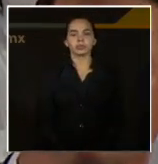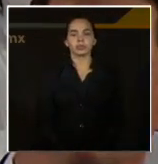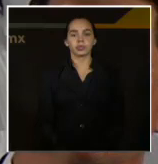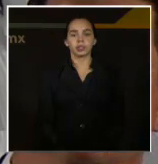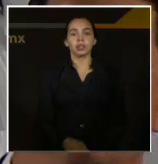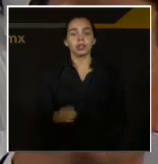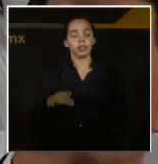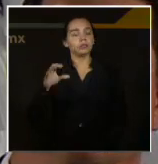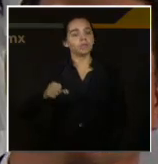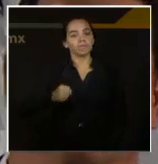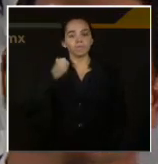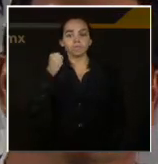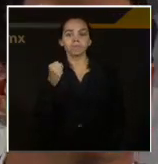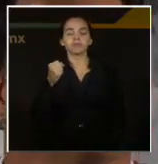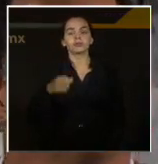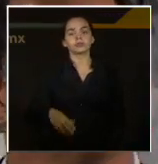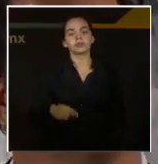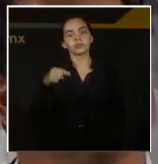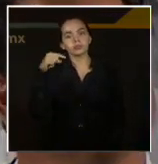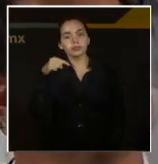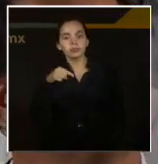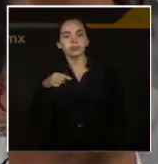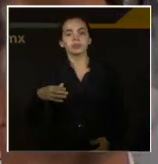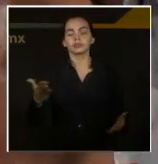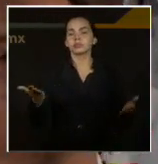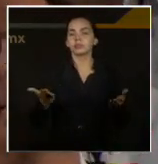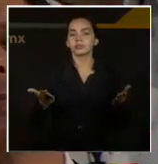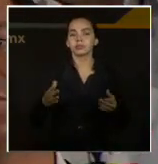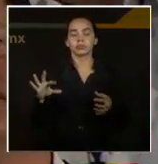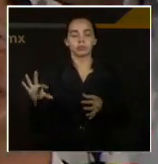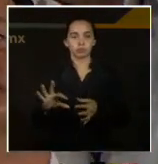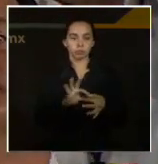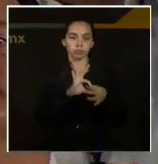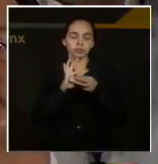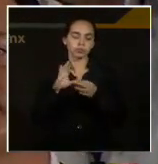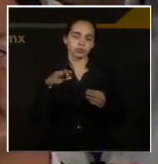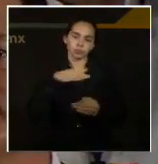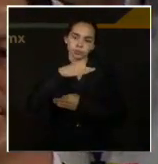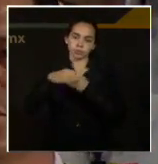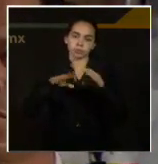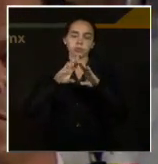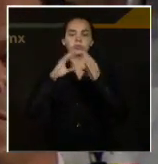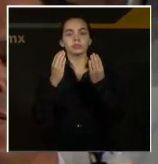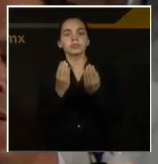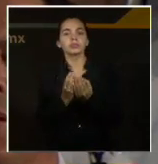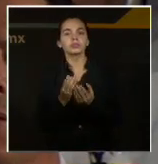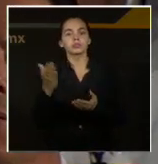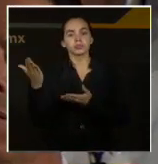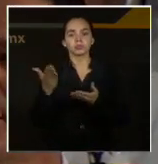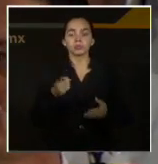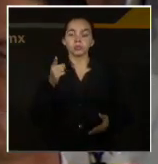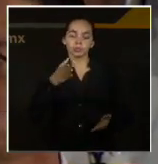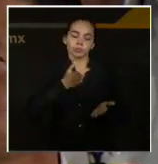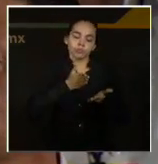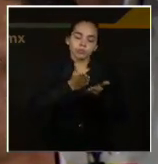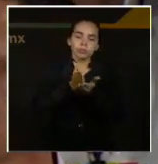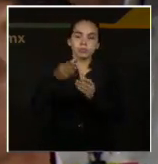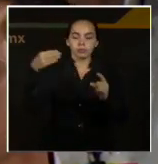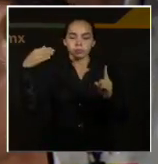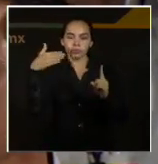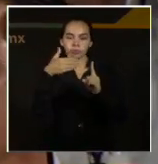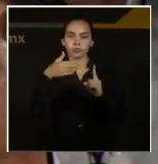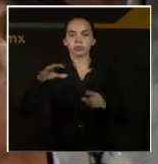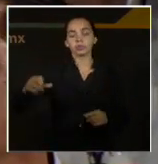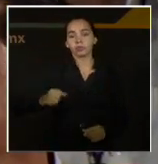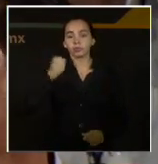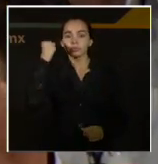Estamos seguros de que con este tipo de acciones que integran a la sociedad, bajo un solo objetivo, se